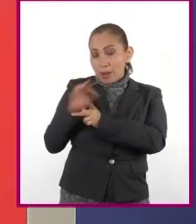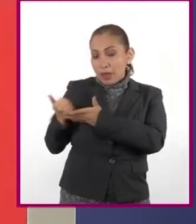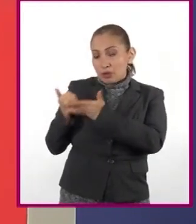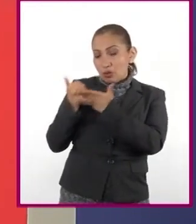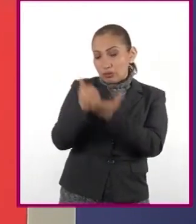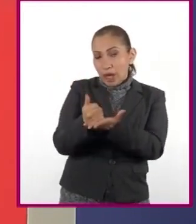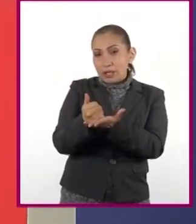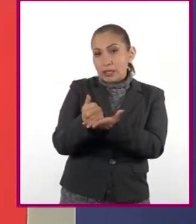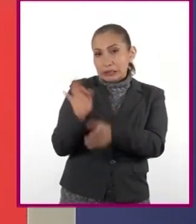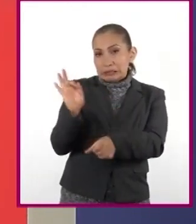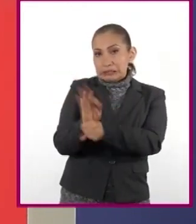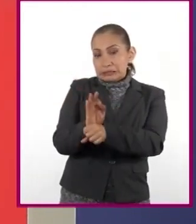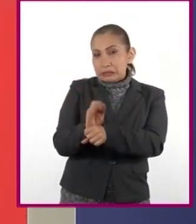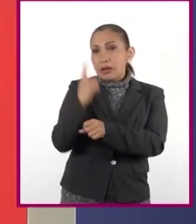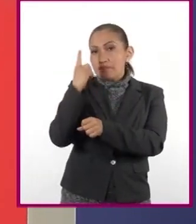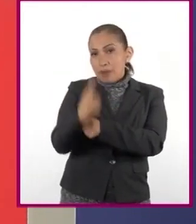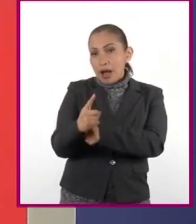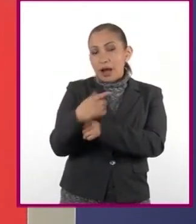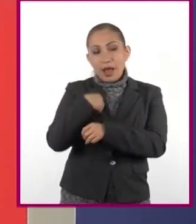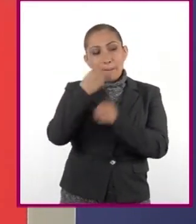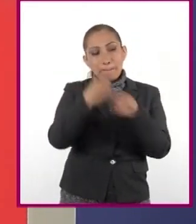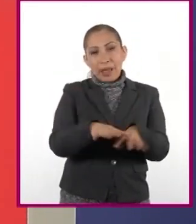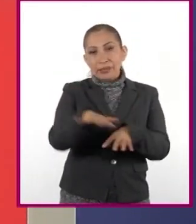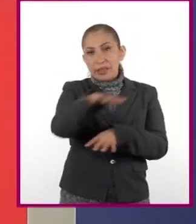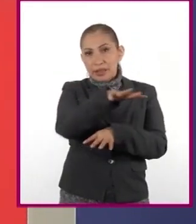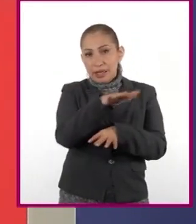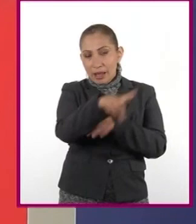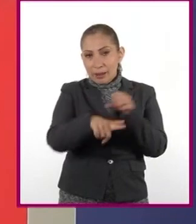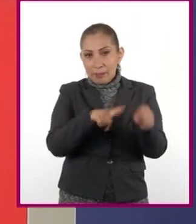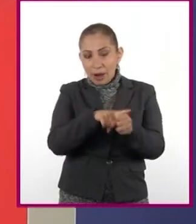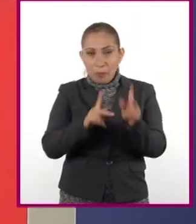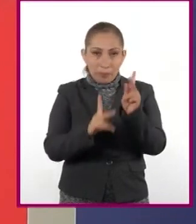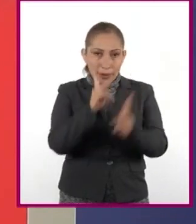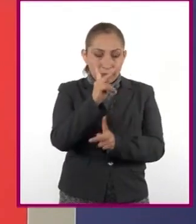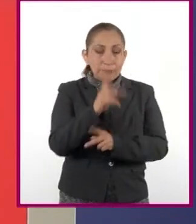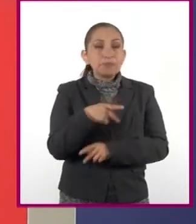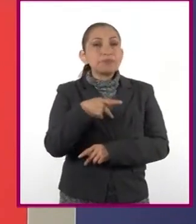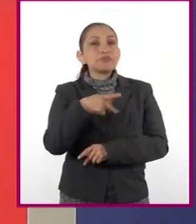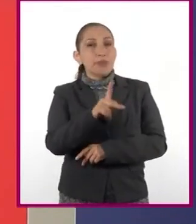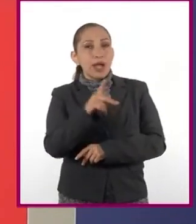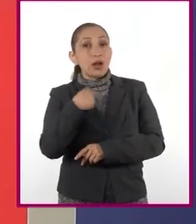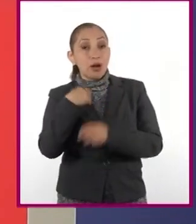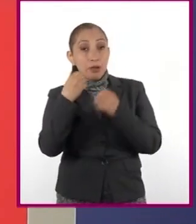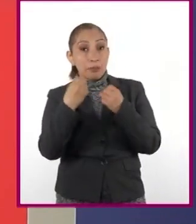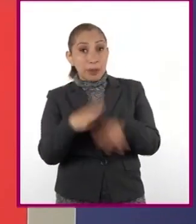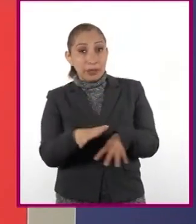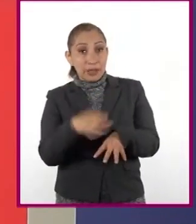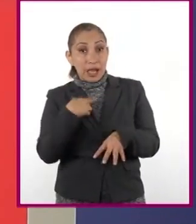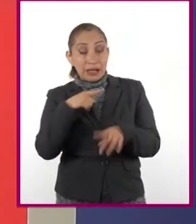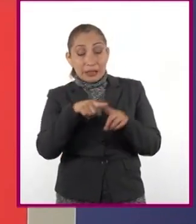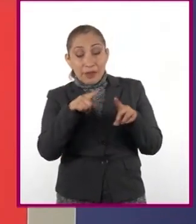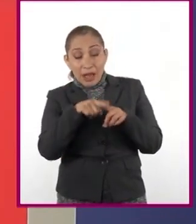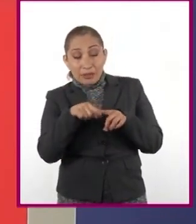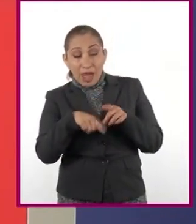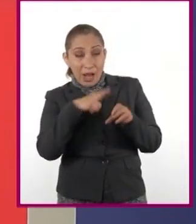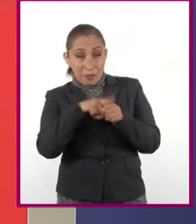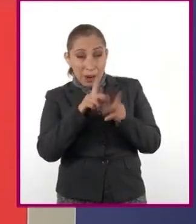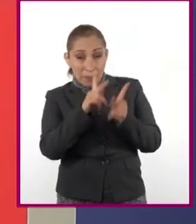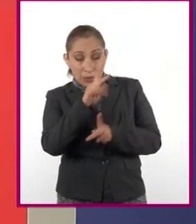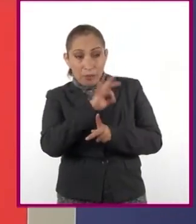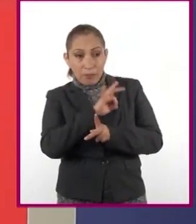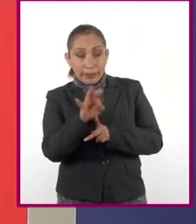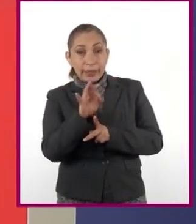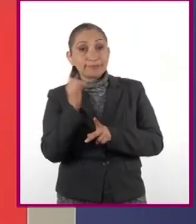y amortiguar los efectos de la pérdida de especies. No obstante, la pérdida de biodiversidad puede aumentar